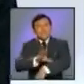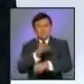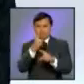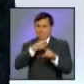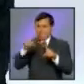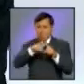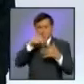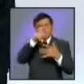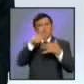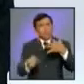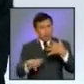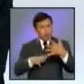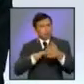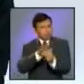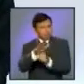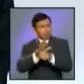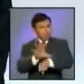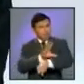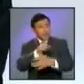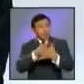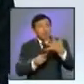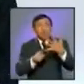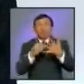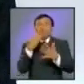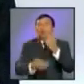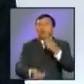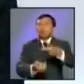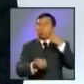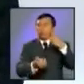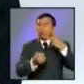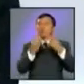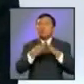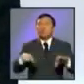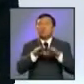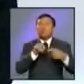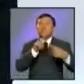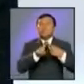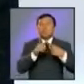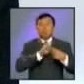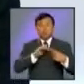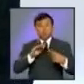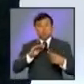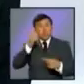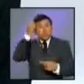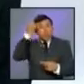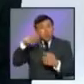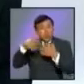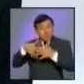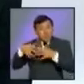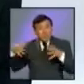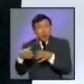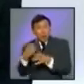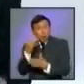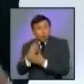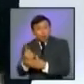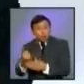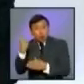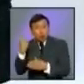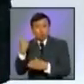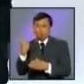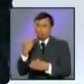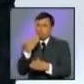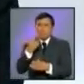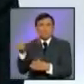señor es Dios mío eso es lo peor que le puede pasar a México que no se nos